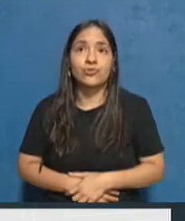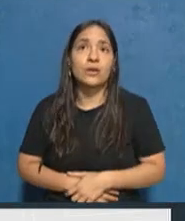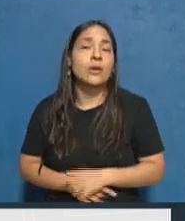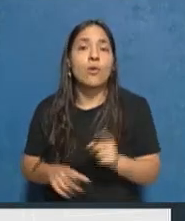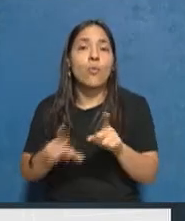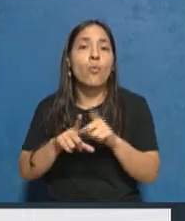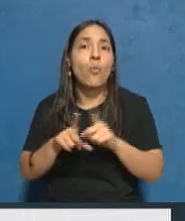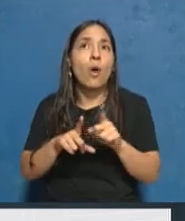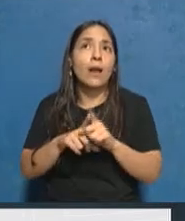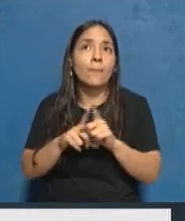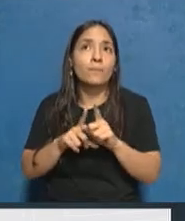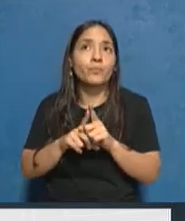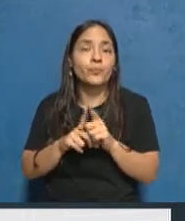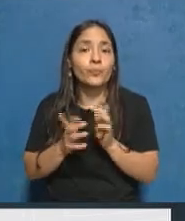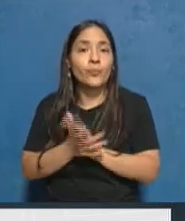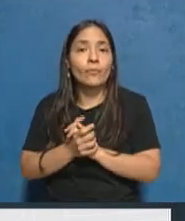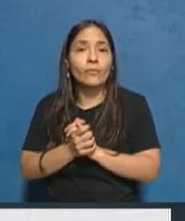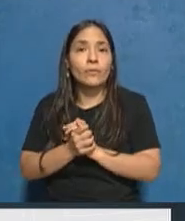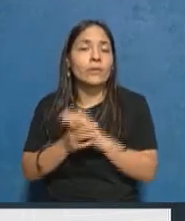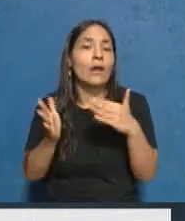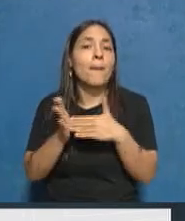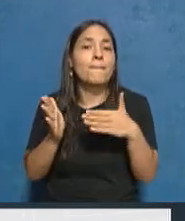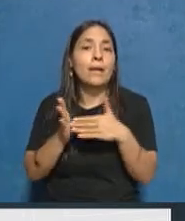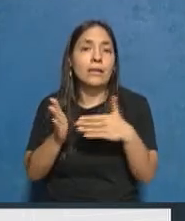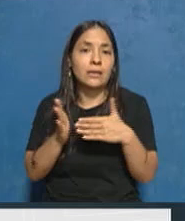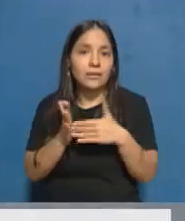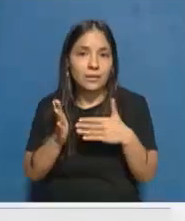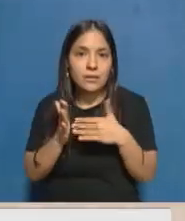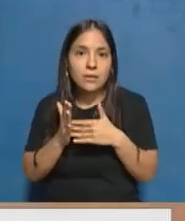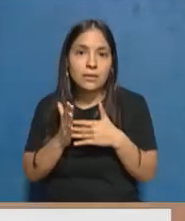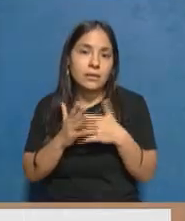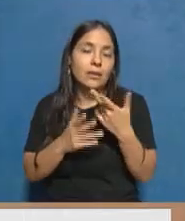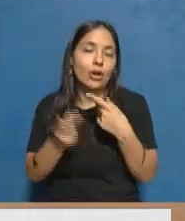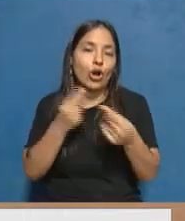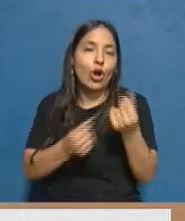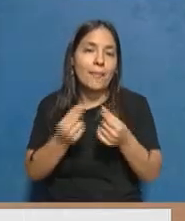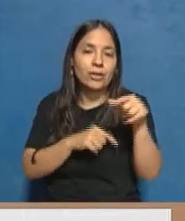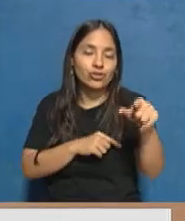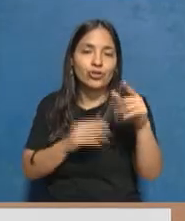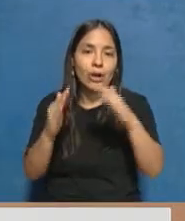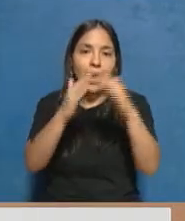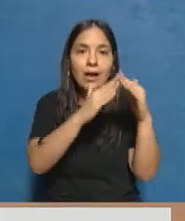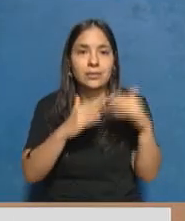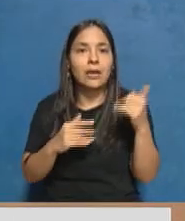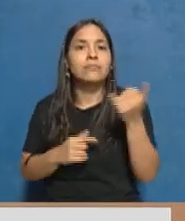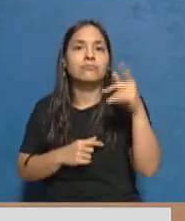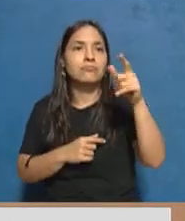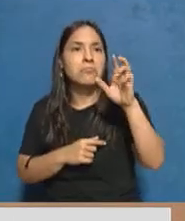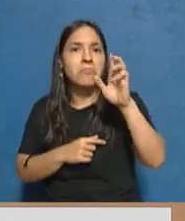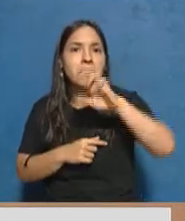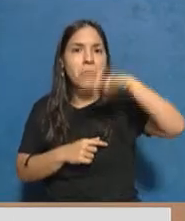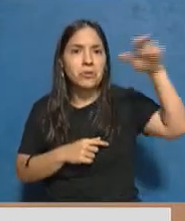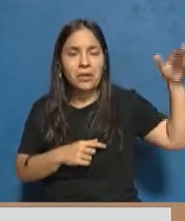les digo, por ahí, dependiendo de las contraprestaciones que tenga el complejo. Está creciendo en infraestructura, en